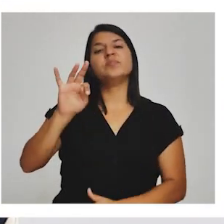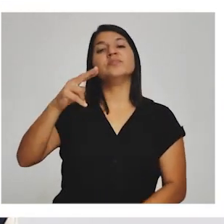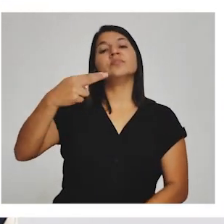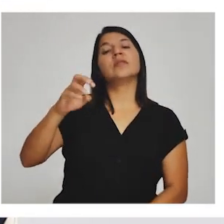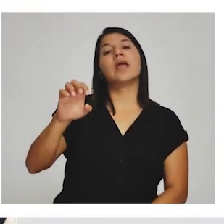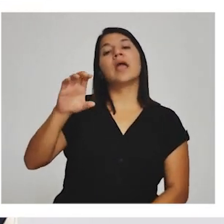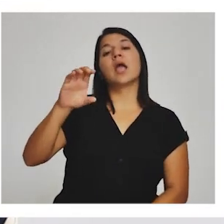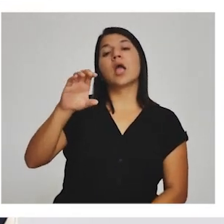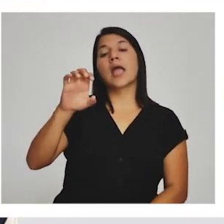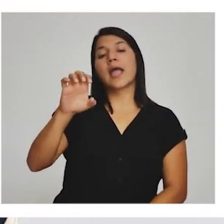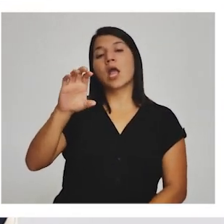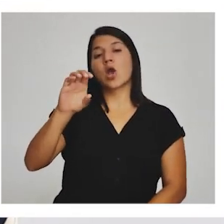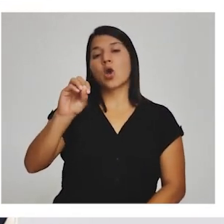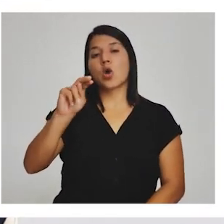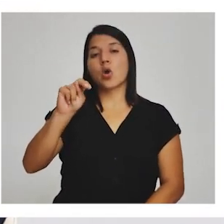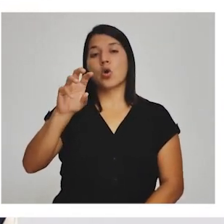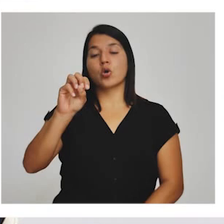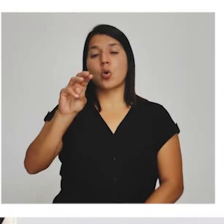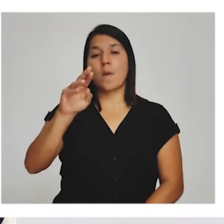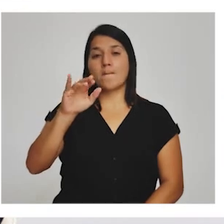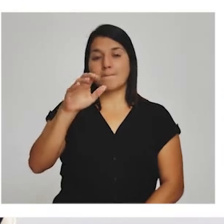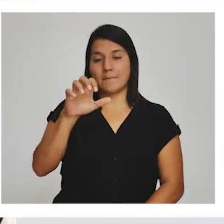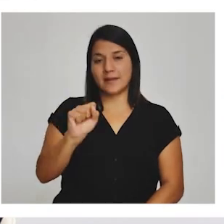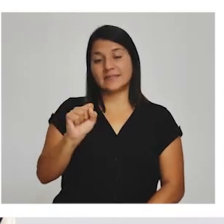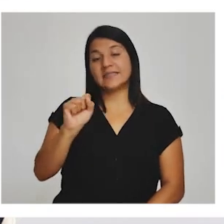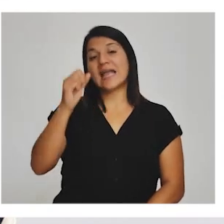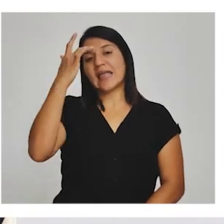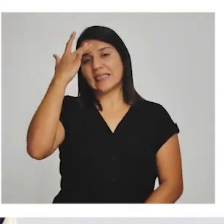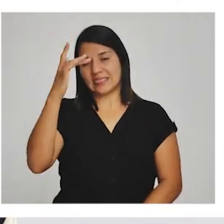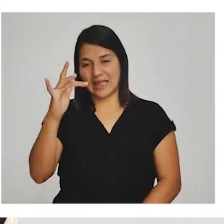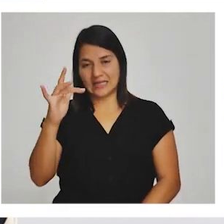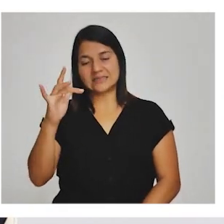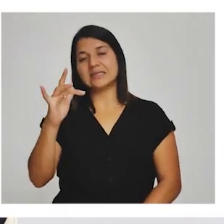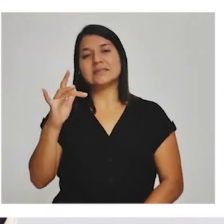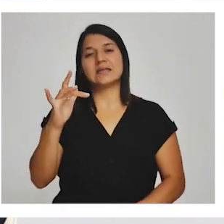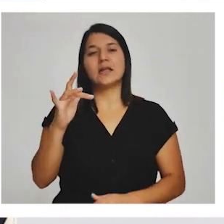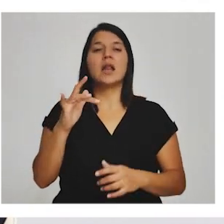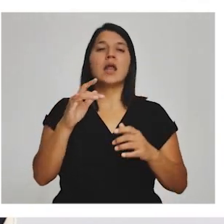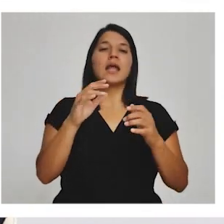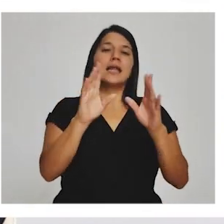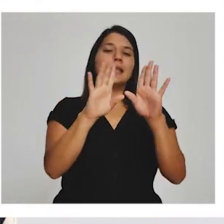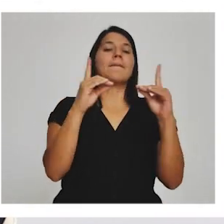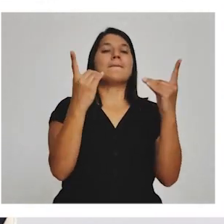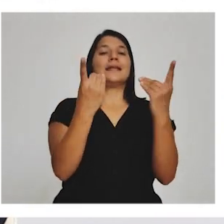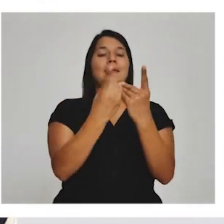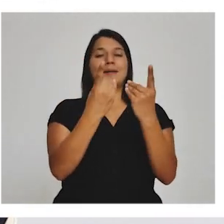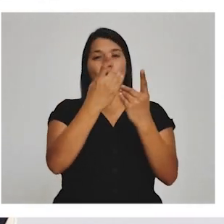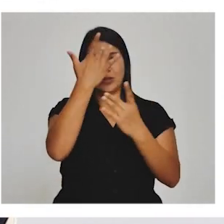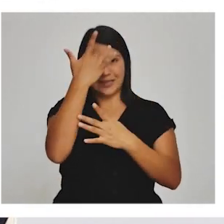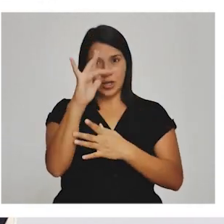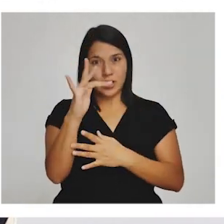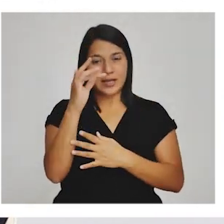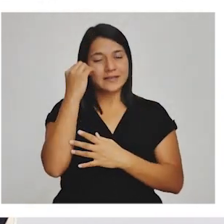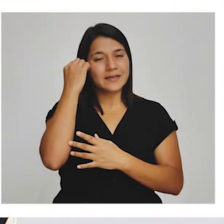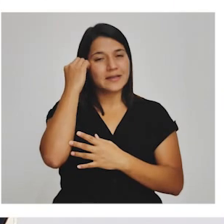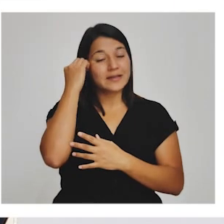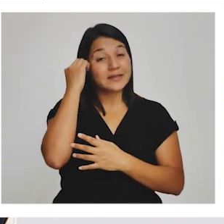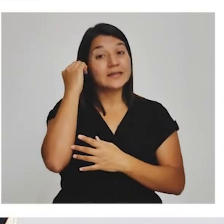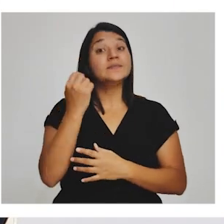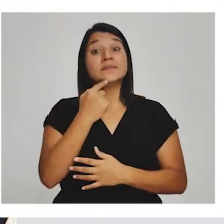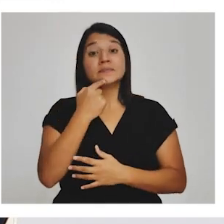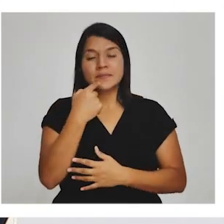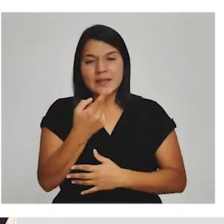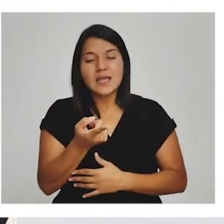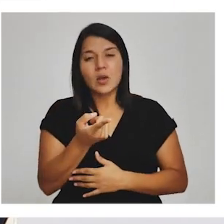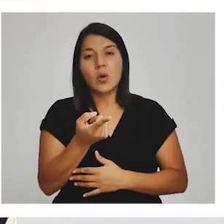Intelligence Unit, la unidad de inteligencia de The Economist, nos ubicó como